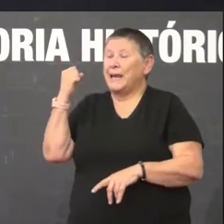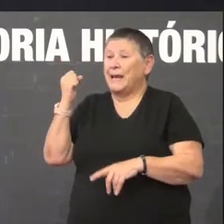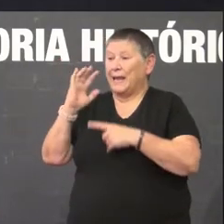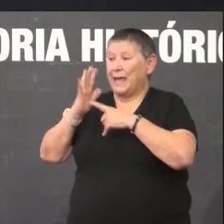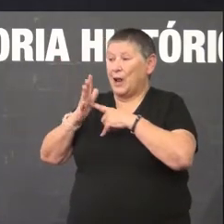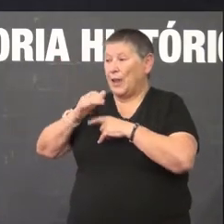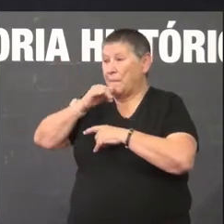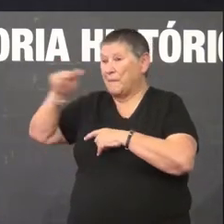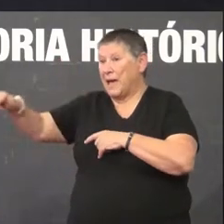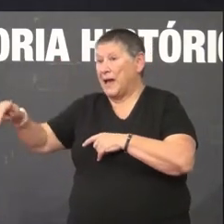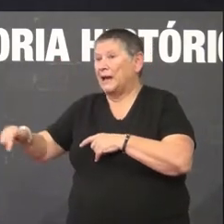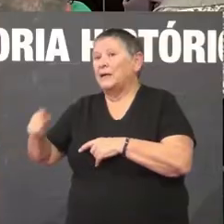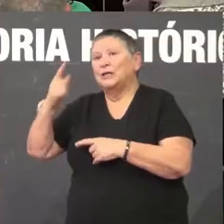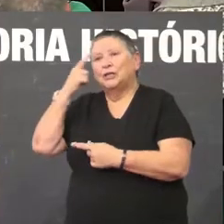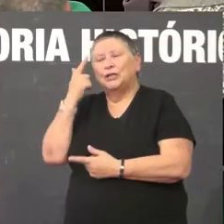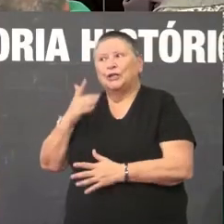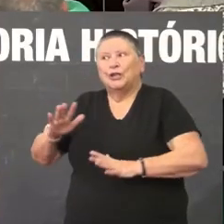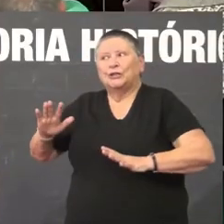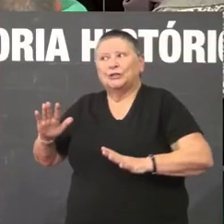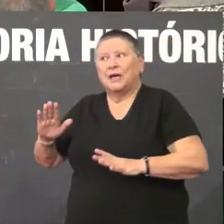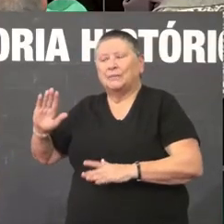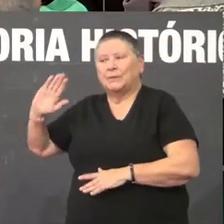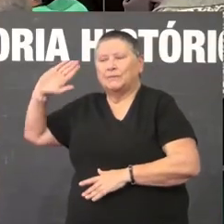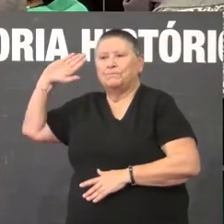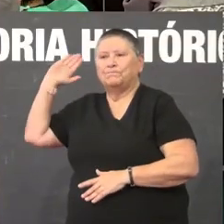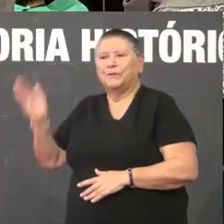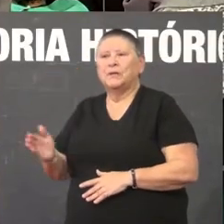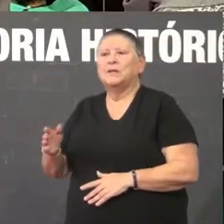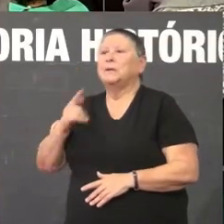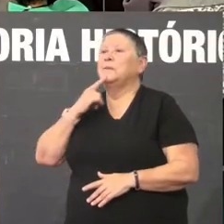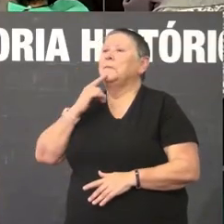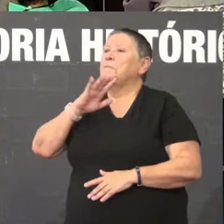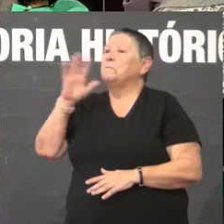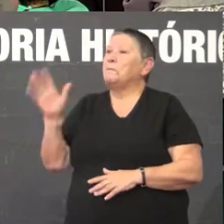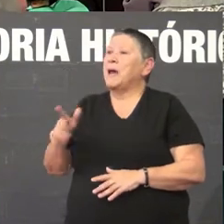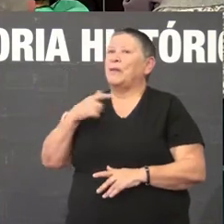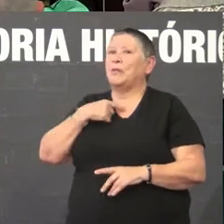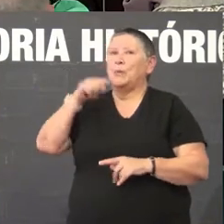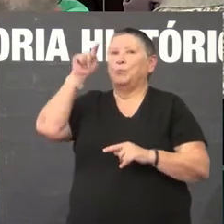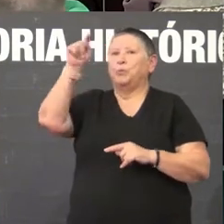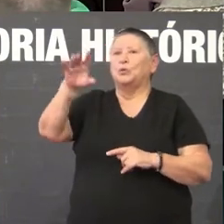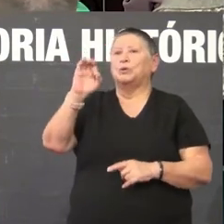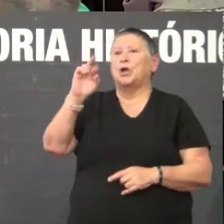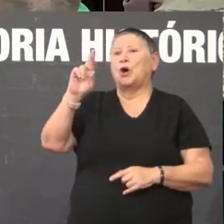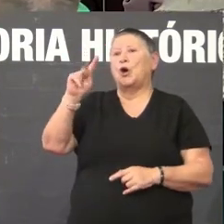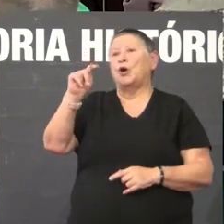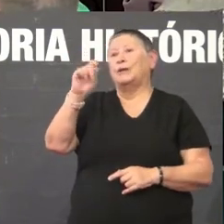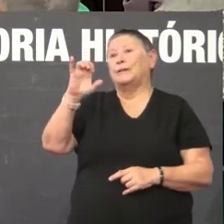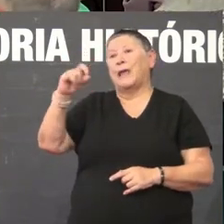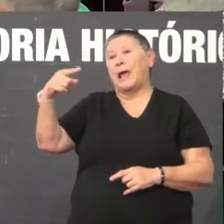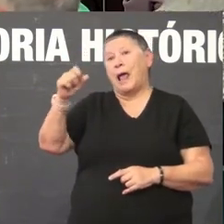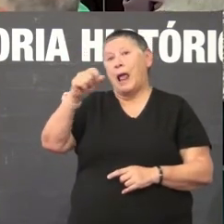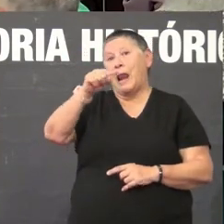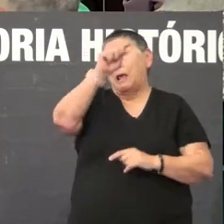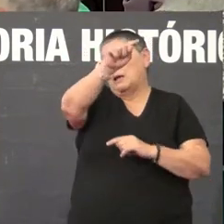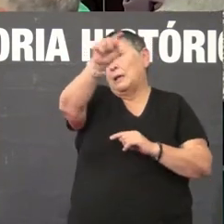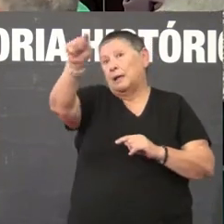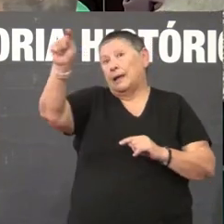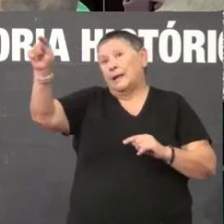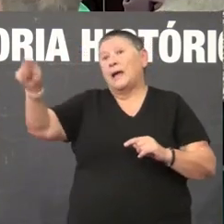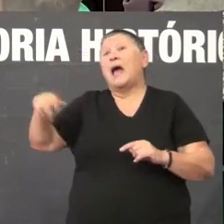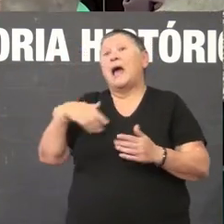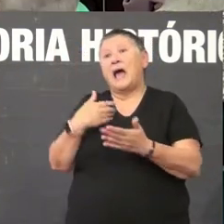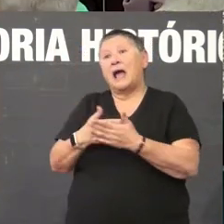mariña. Pois aquí nos van a caer todos na punta, en Ortegal e en outro lado, hasta pretenden as rías. Vale.